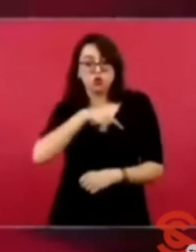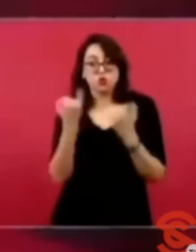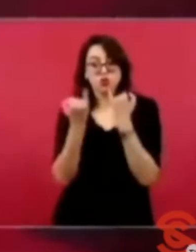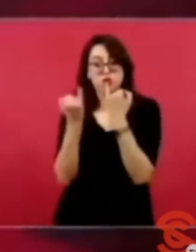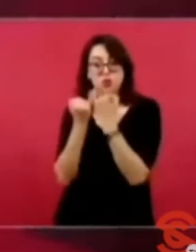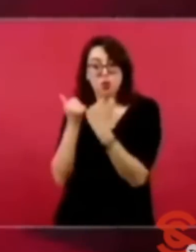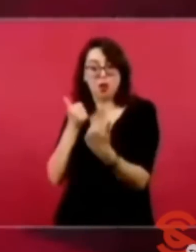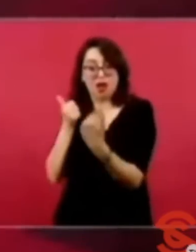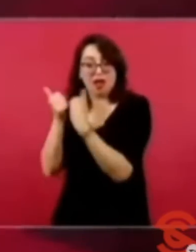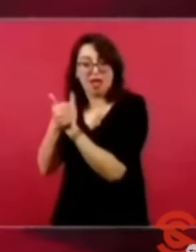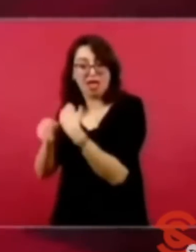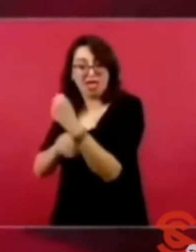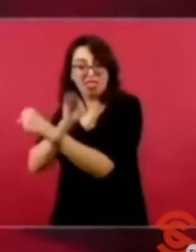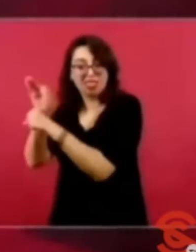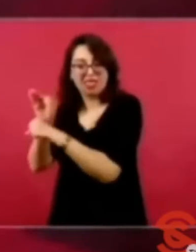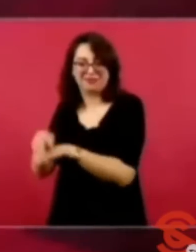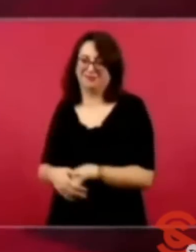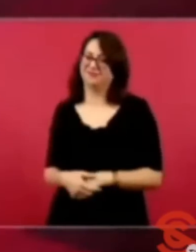Como un ministro